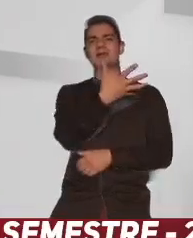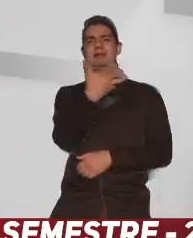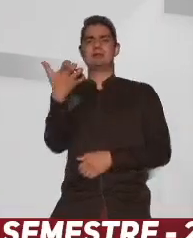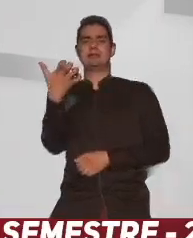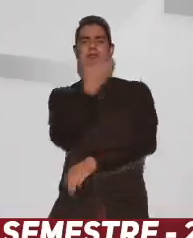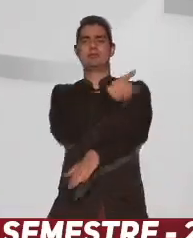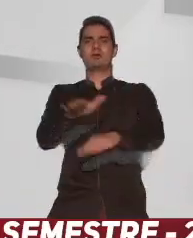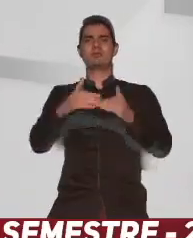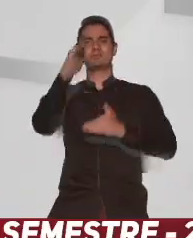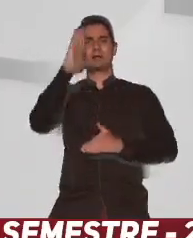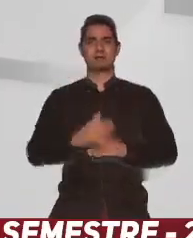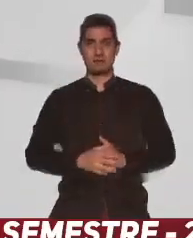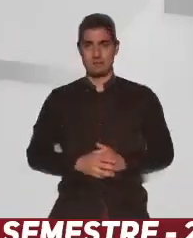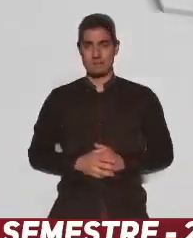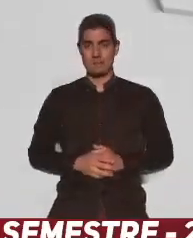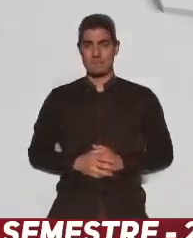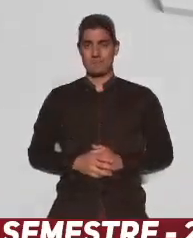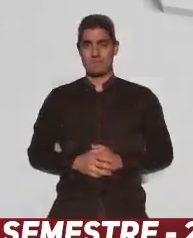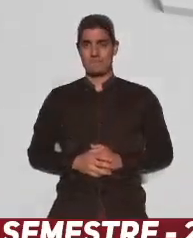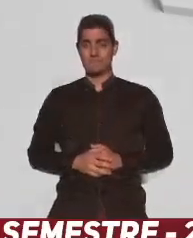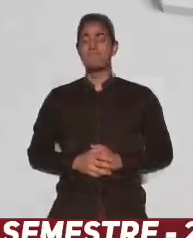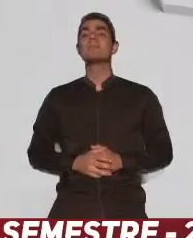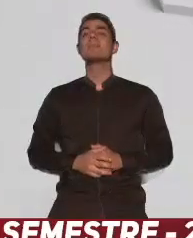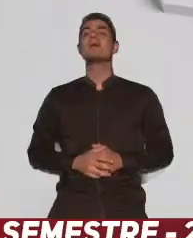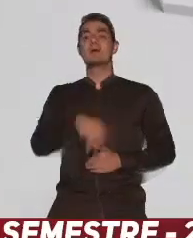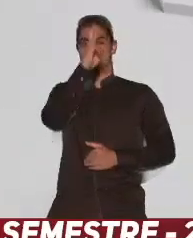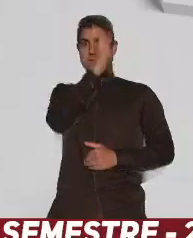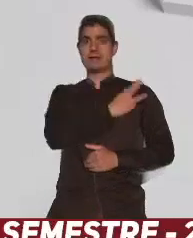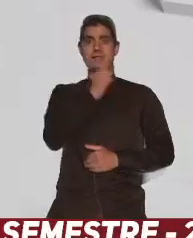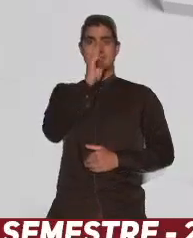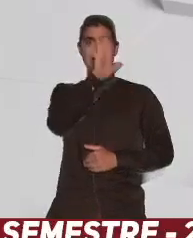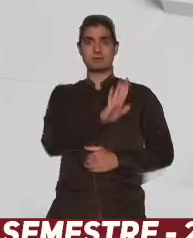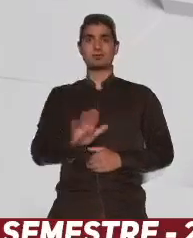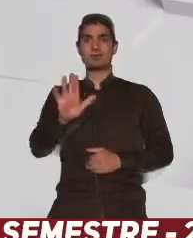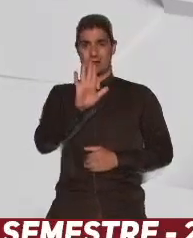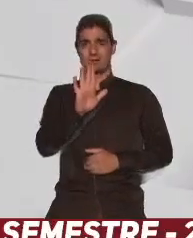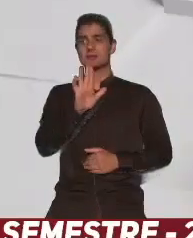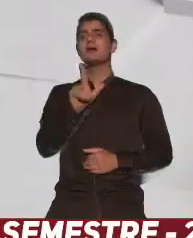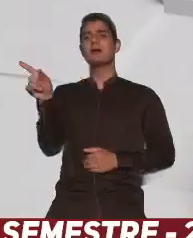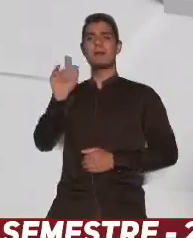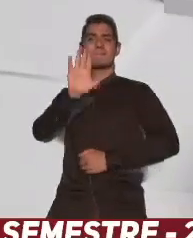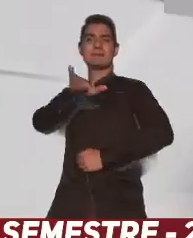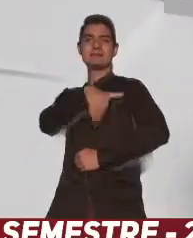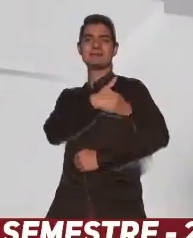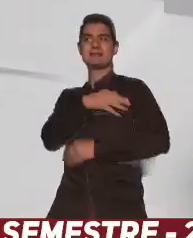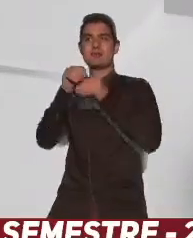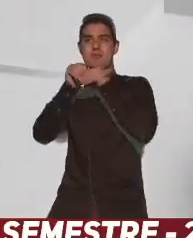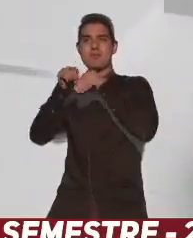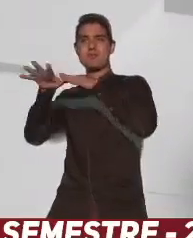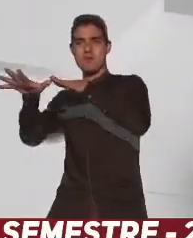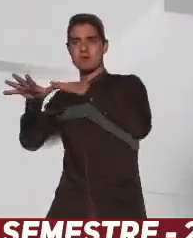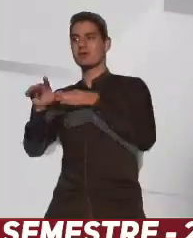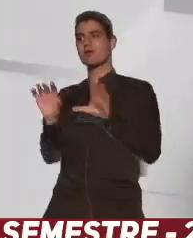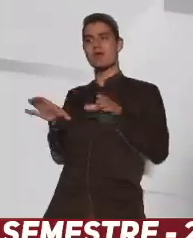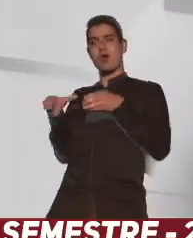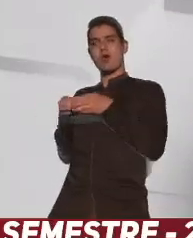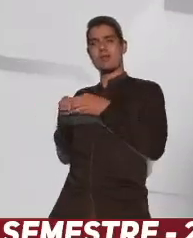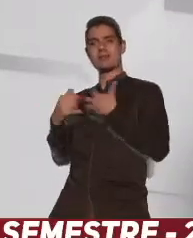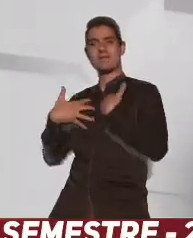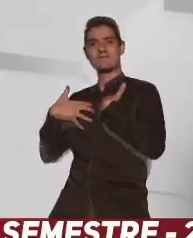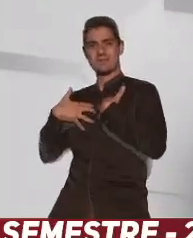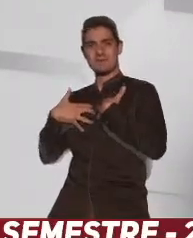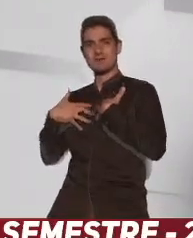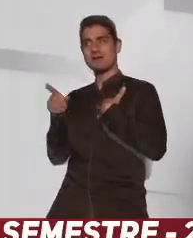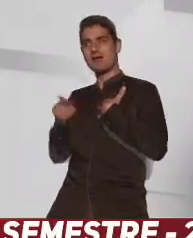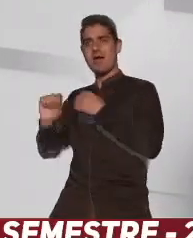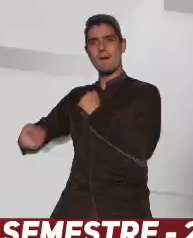3.555.080.689 pesos. El Ejército Nacional, con el apoyo del Ministerio Público y Unidad para las Víctimas, históricamente, durante más